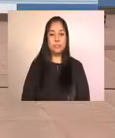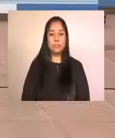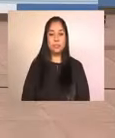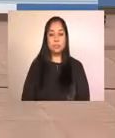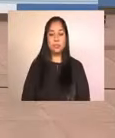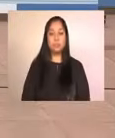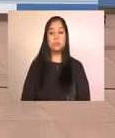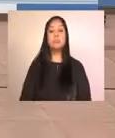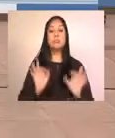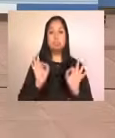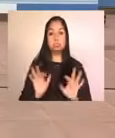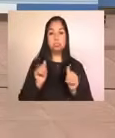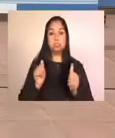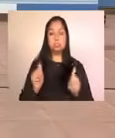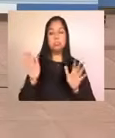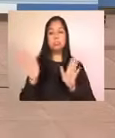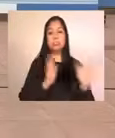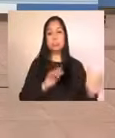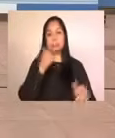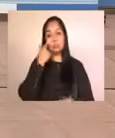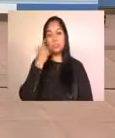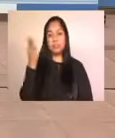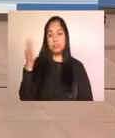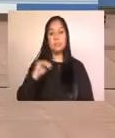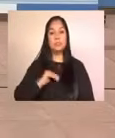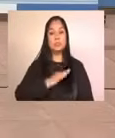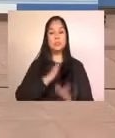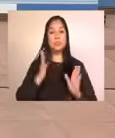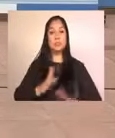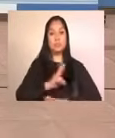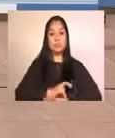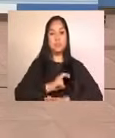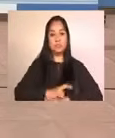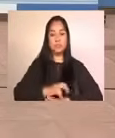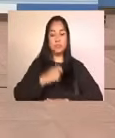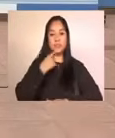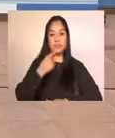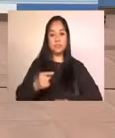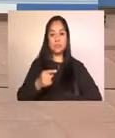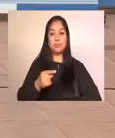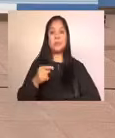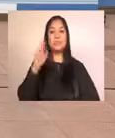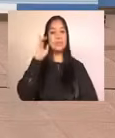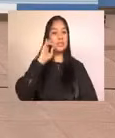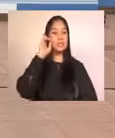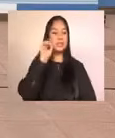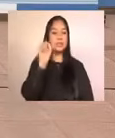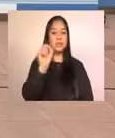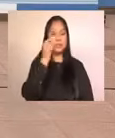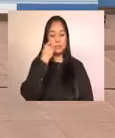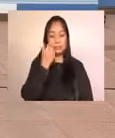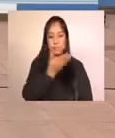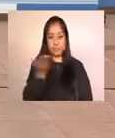Gracias, señor secretario. La siguiente pregunta es para el señor ministro de Maga, de parte de Erika Manuel, de Radio Punto.